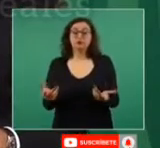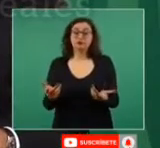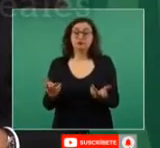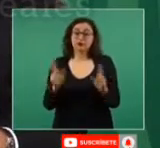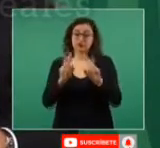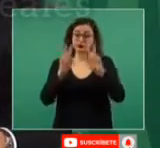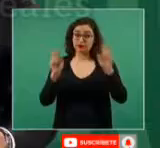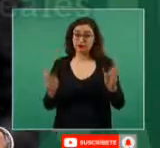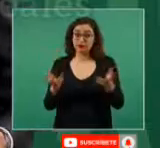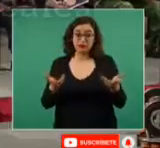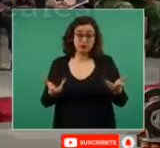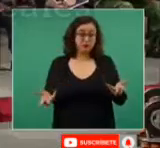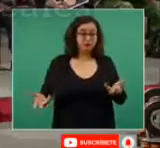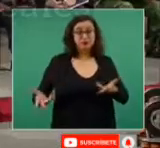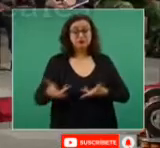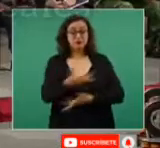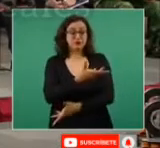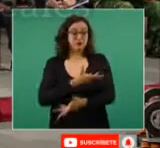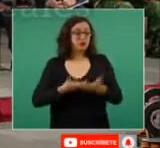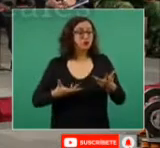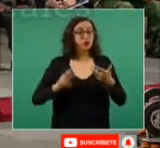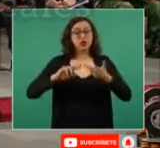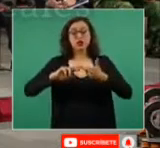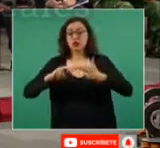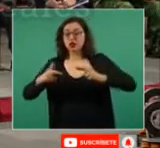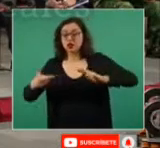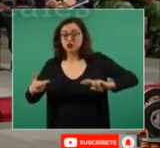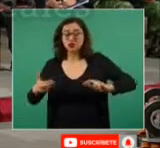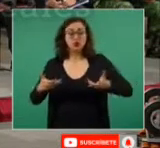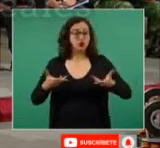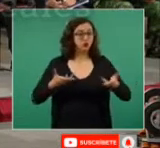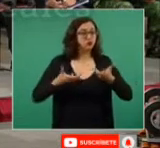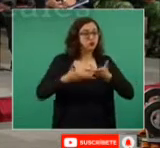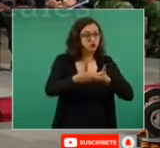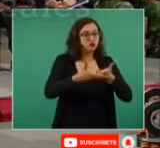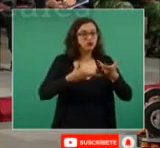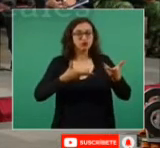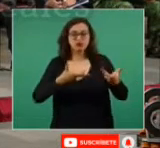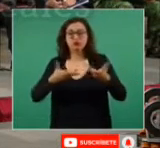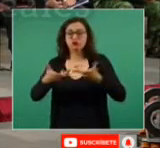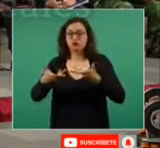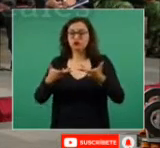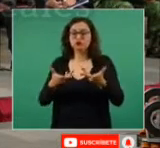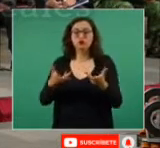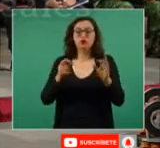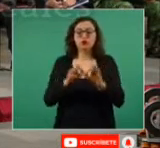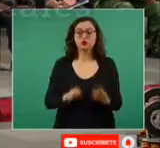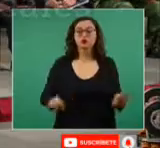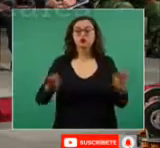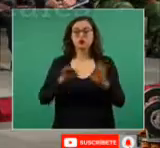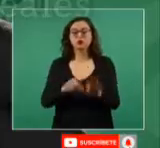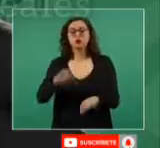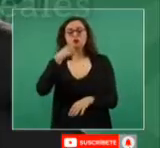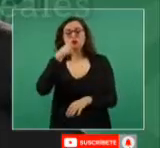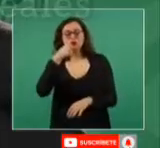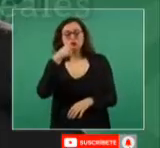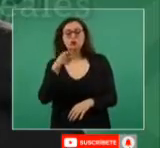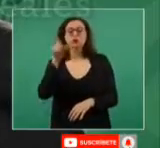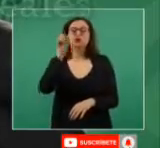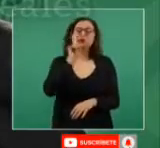afectos, el que los estudiantes, niñas, niños,